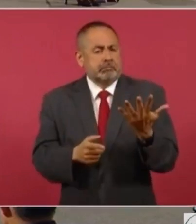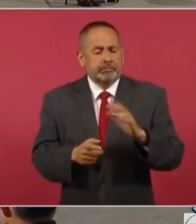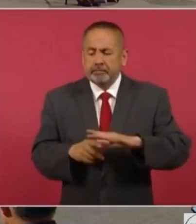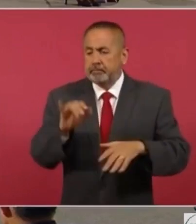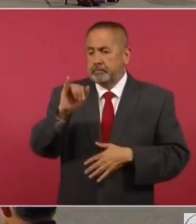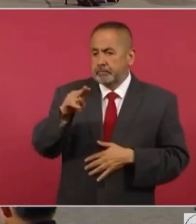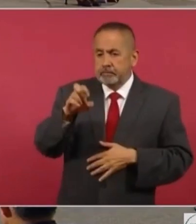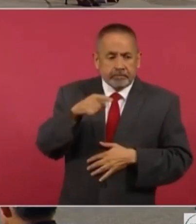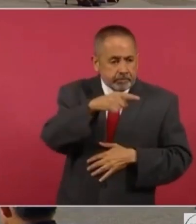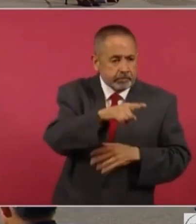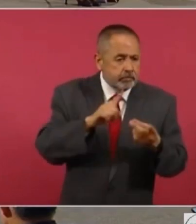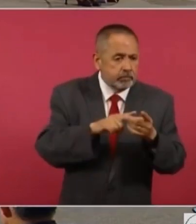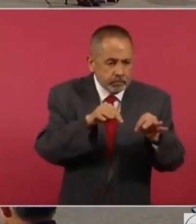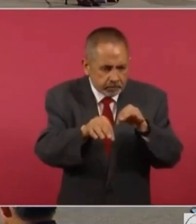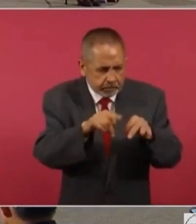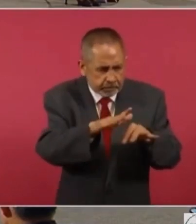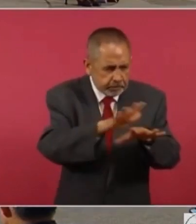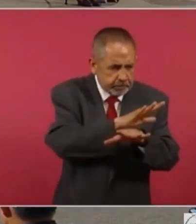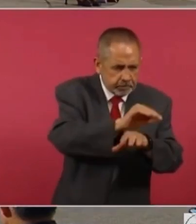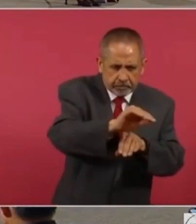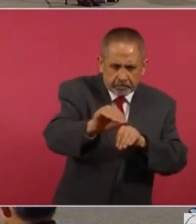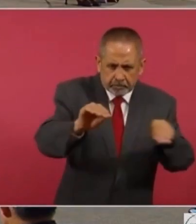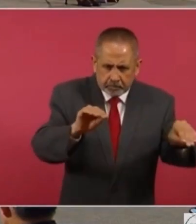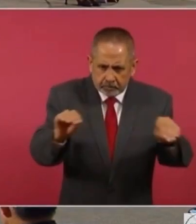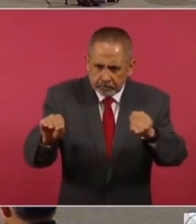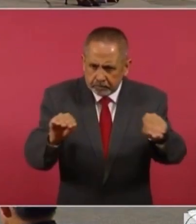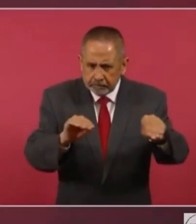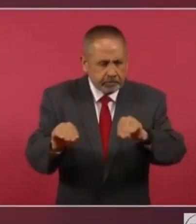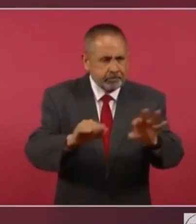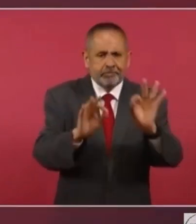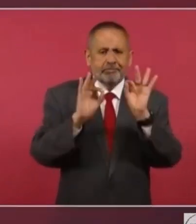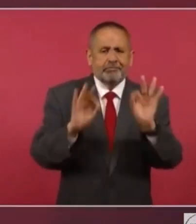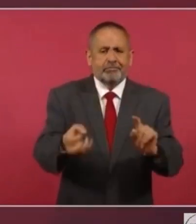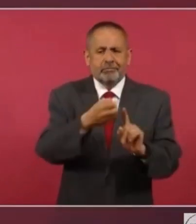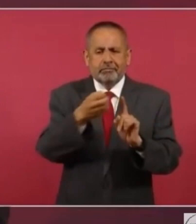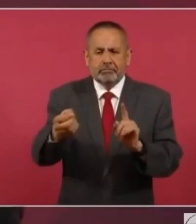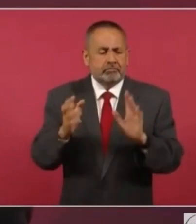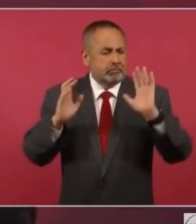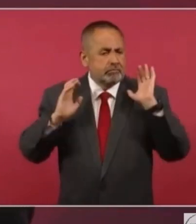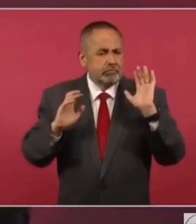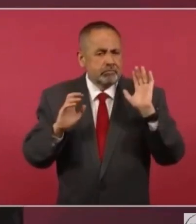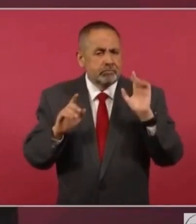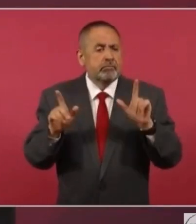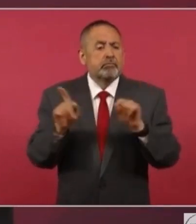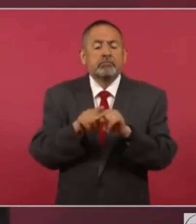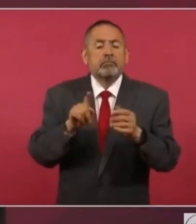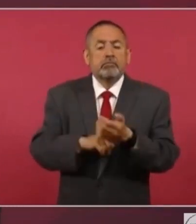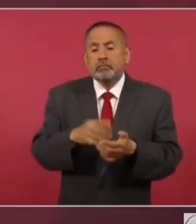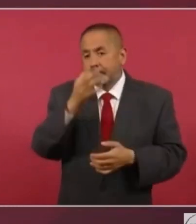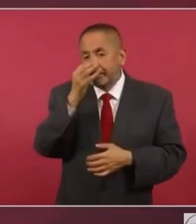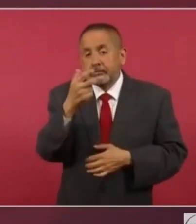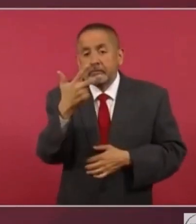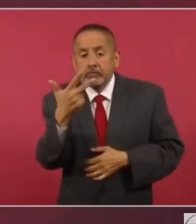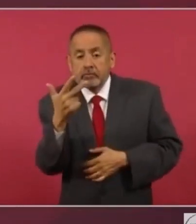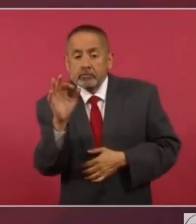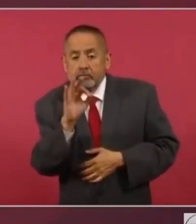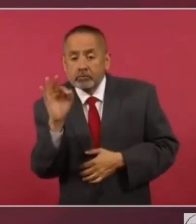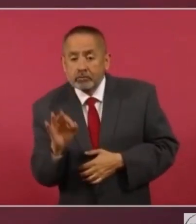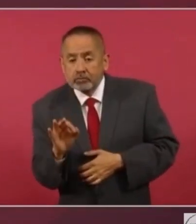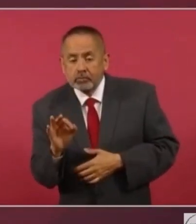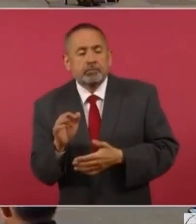personal de acuerdo a sus necesidades. Al final solo se les recortarán 8% de los